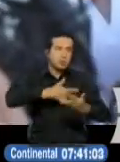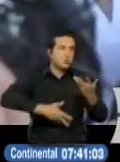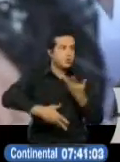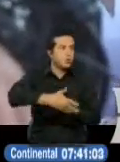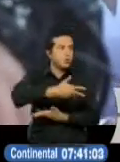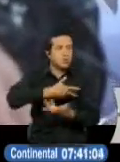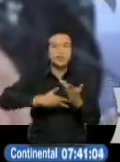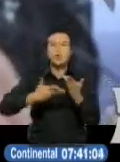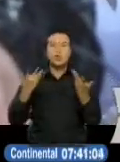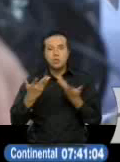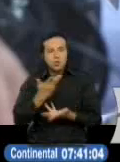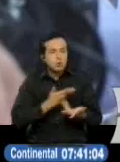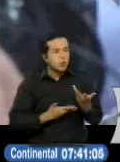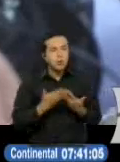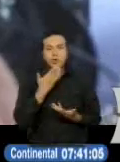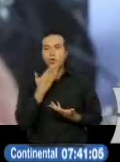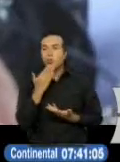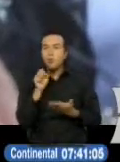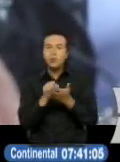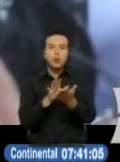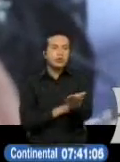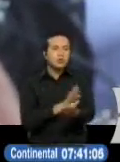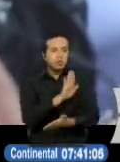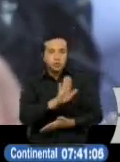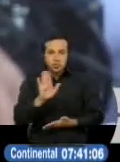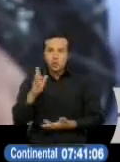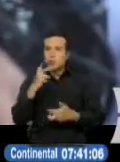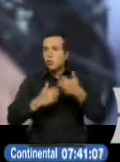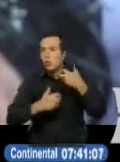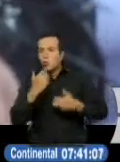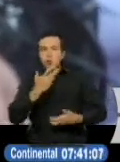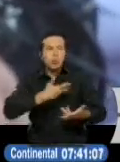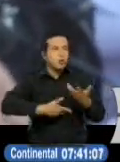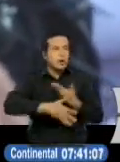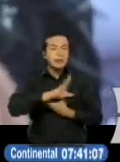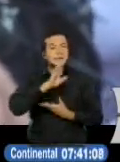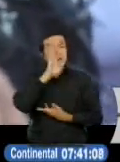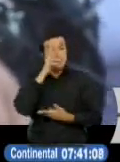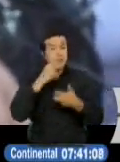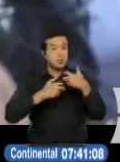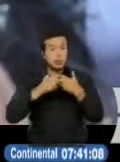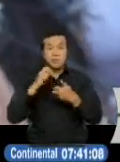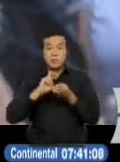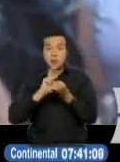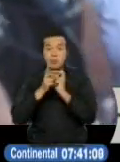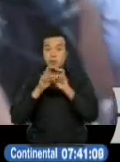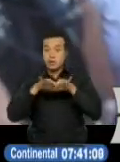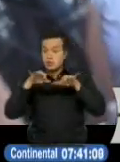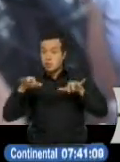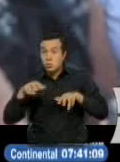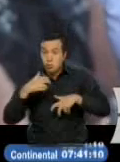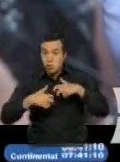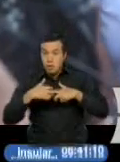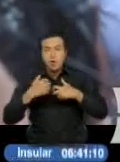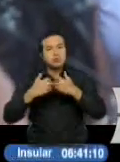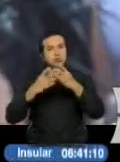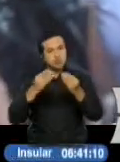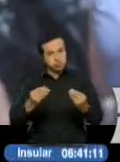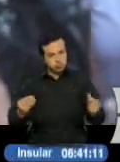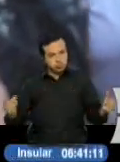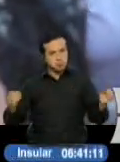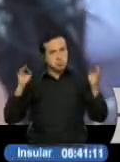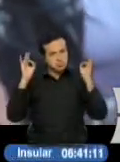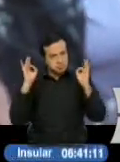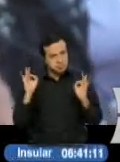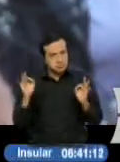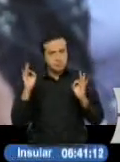donde reunirse, donde sacar adelante sus proyectos, donde resolver problemas que siempre va a haber entre vecinos, pero que se lleve a las mejores